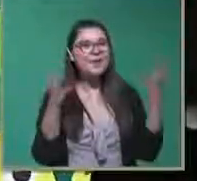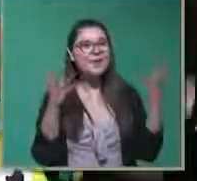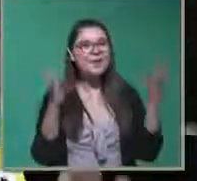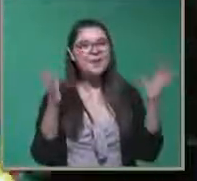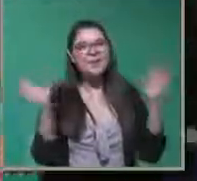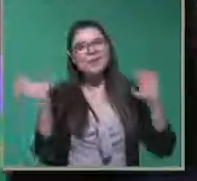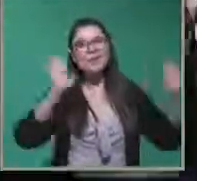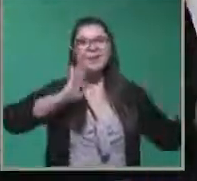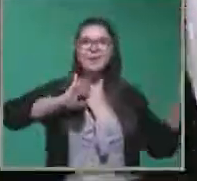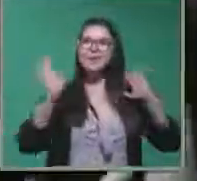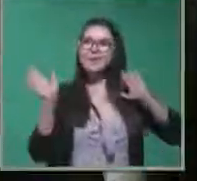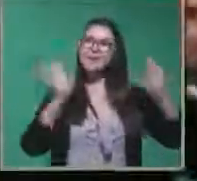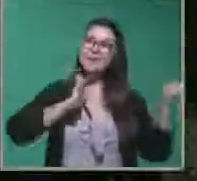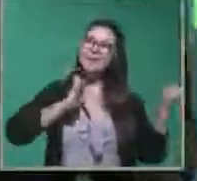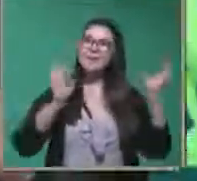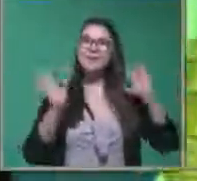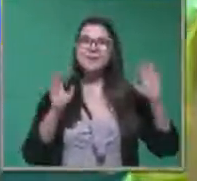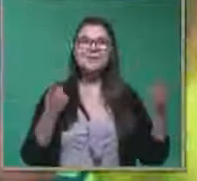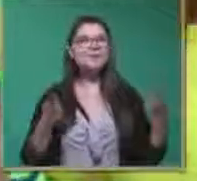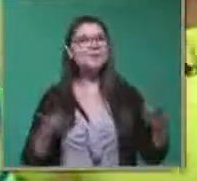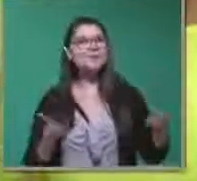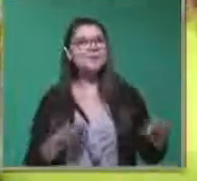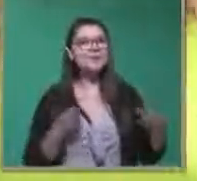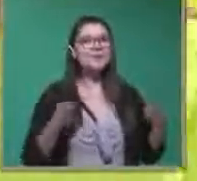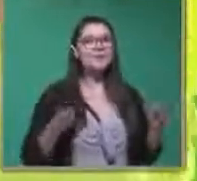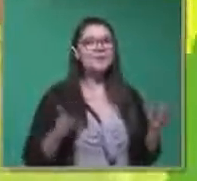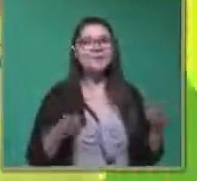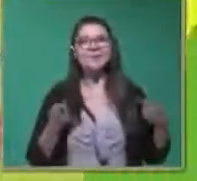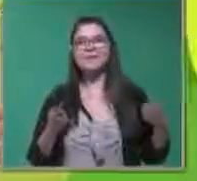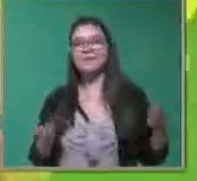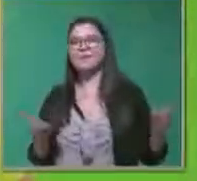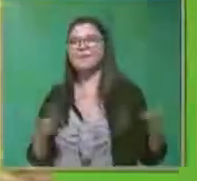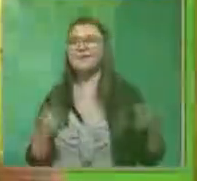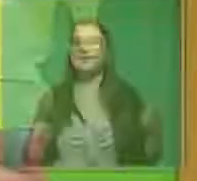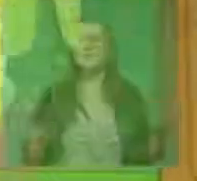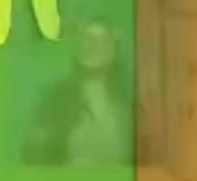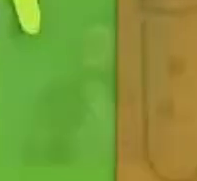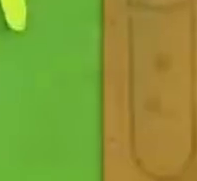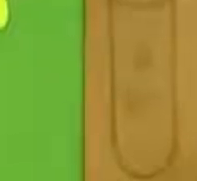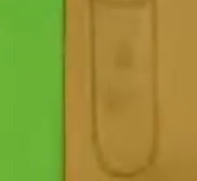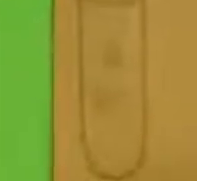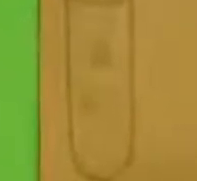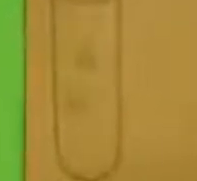Hoy es un día especial, hoy es el Día del